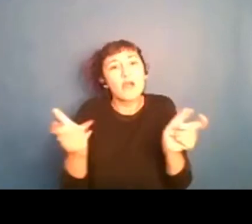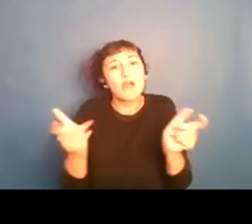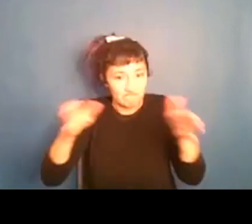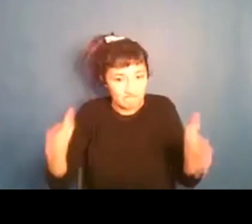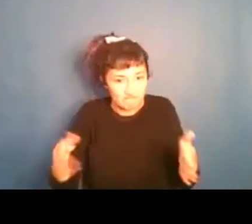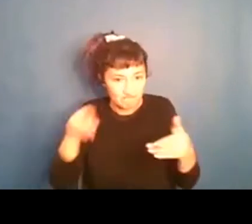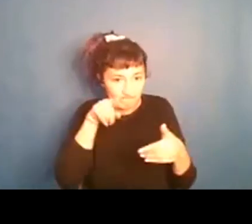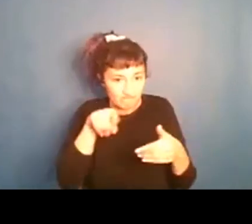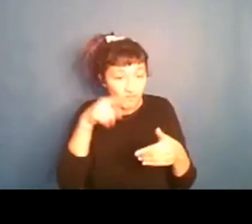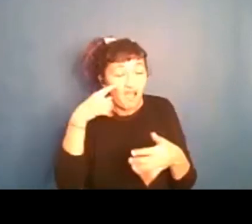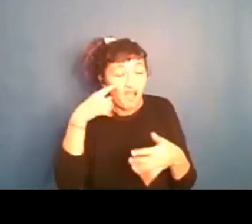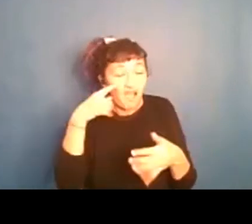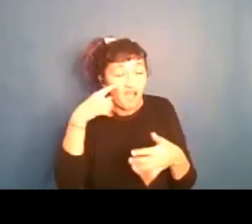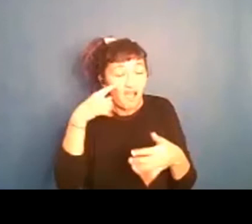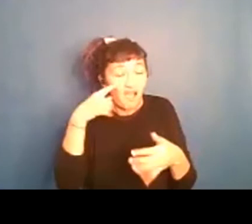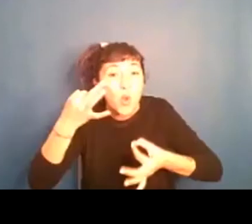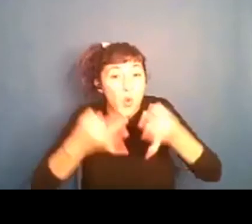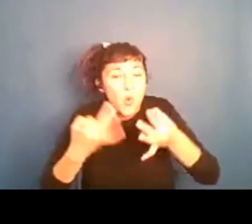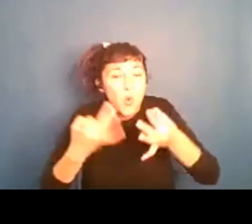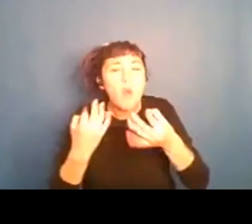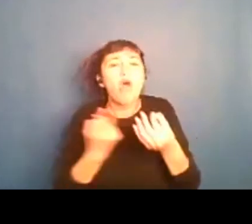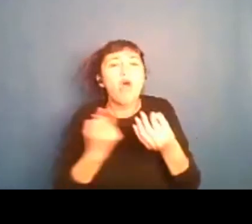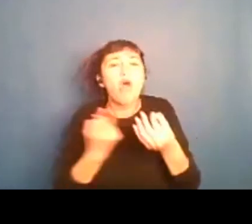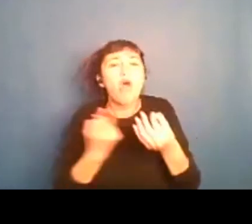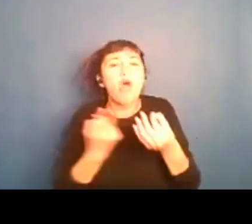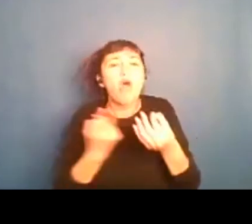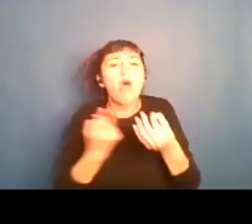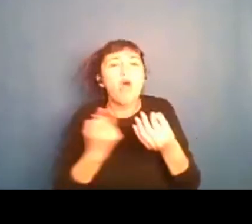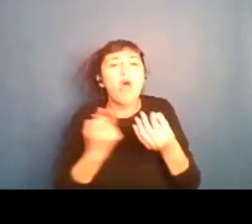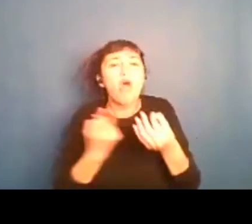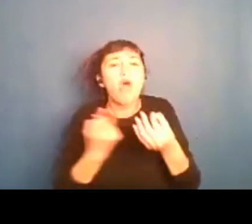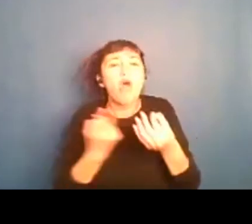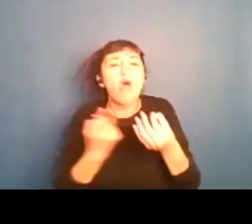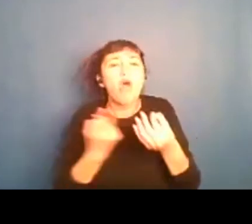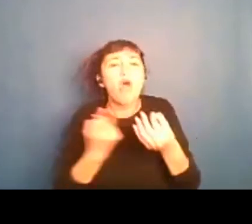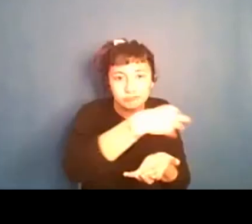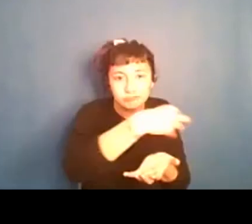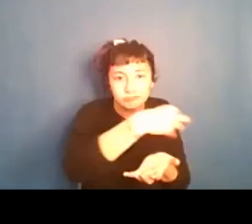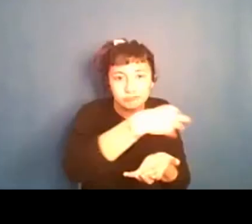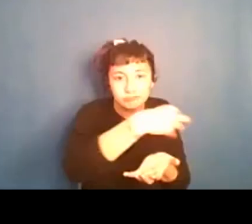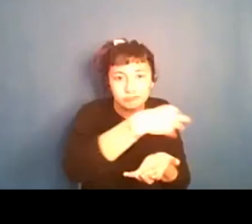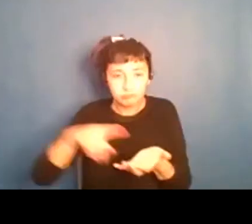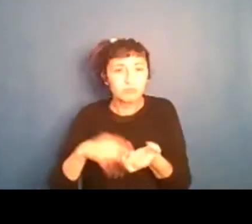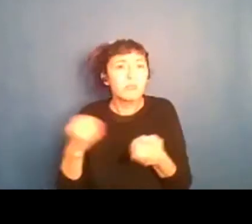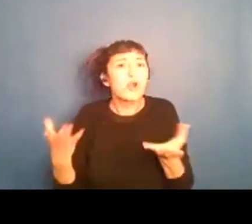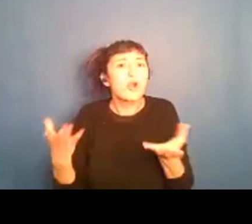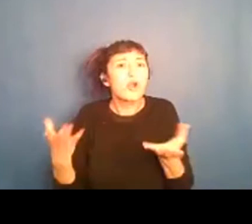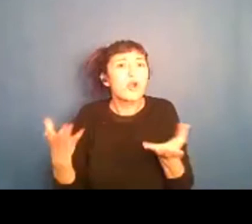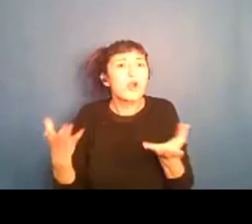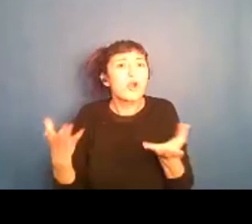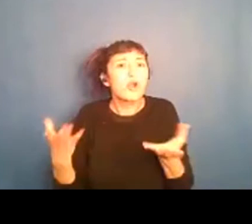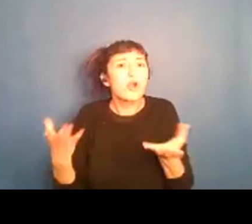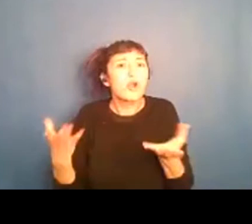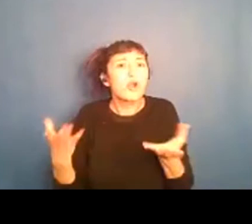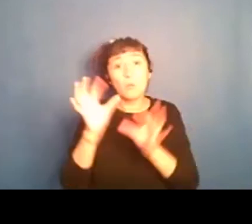mesa, comisión, donde se encarga de evaluar qué comisiones va a ir. ¿Por qué? Aquí quiero ir con esto. Un proyecto